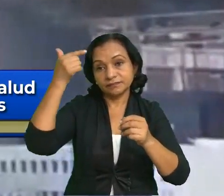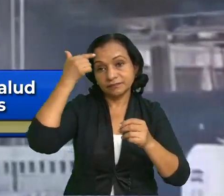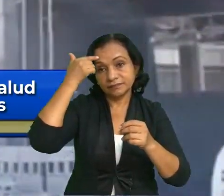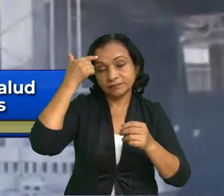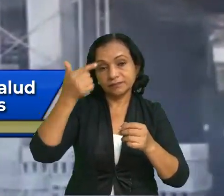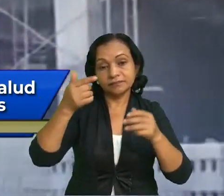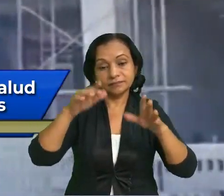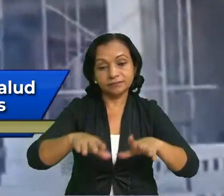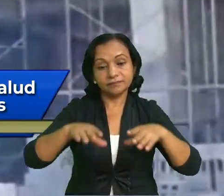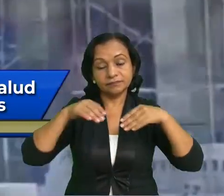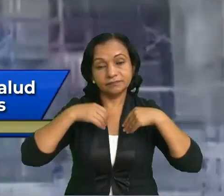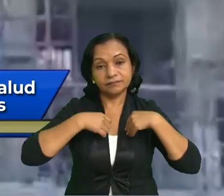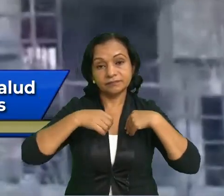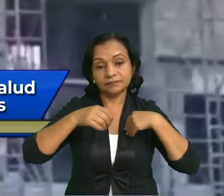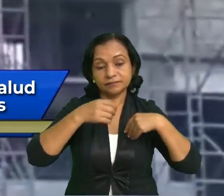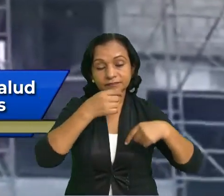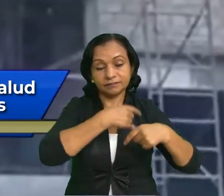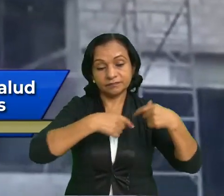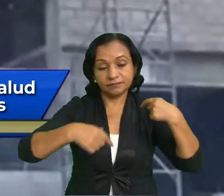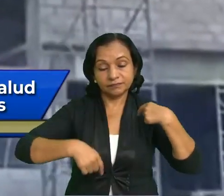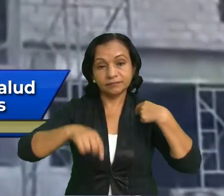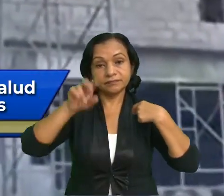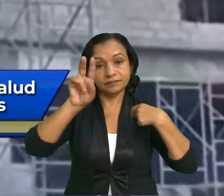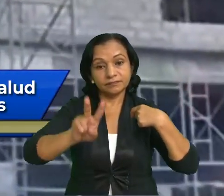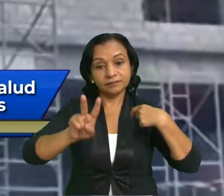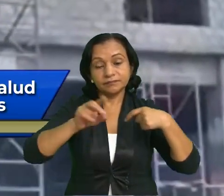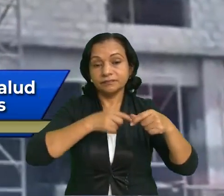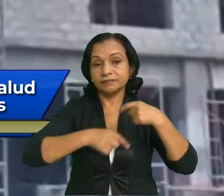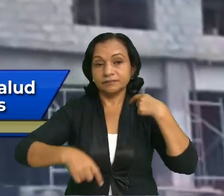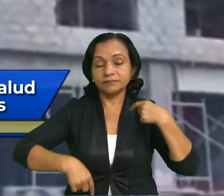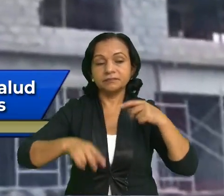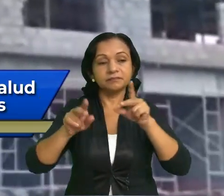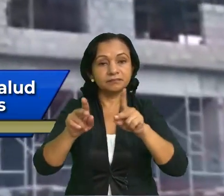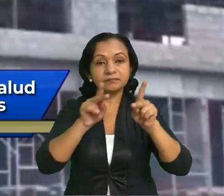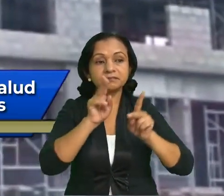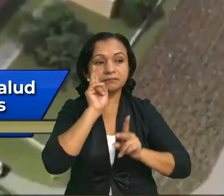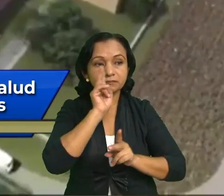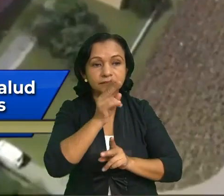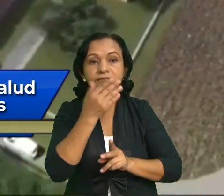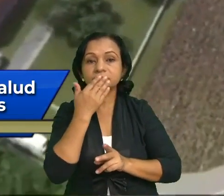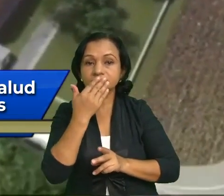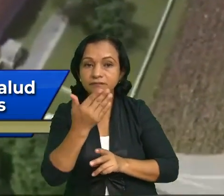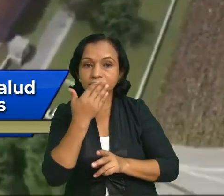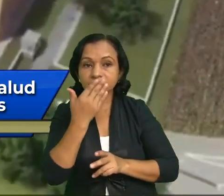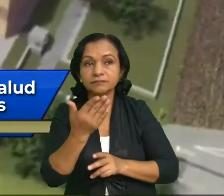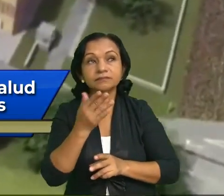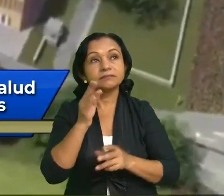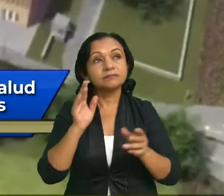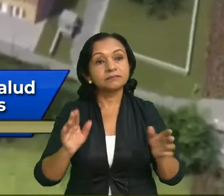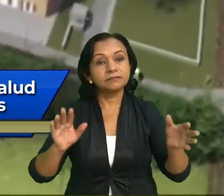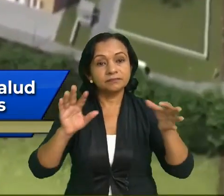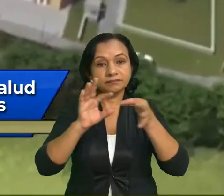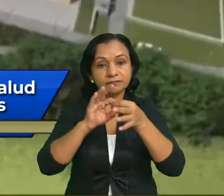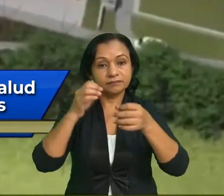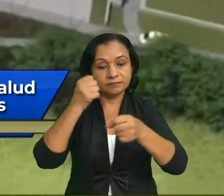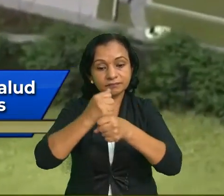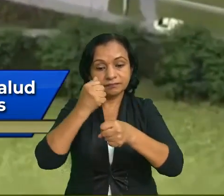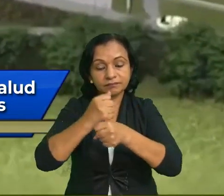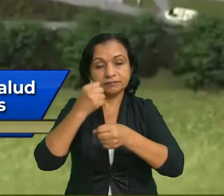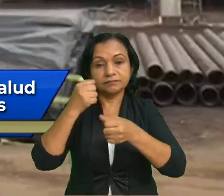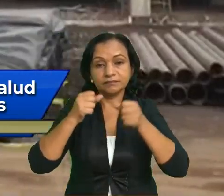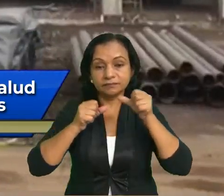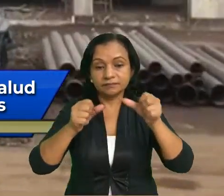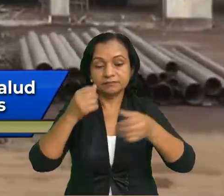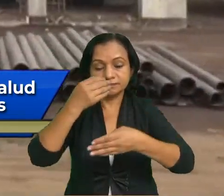asumió en esta segunda etapa y creo que la población lo valora lárguese junto a eso no el esfuerzo de seguir construyendo